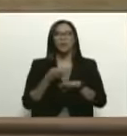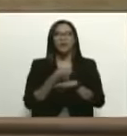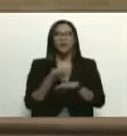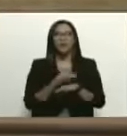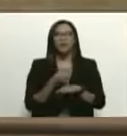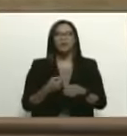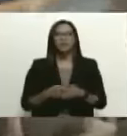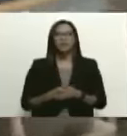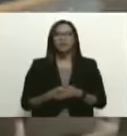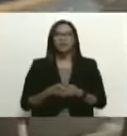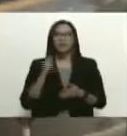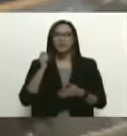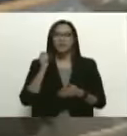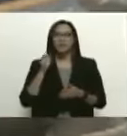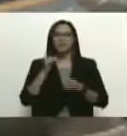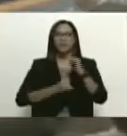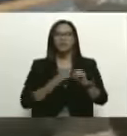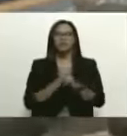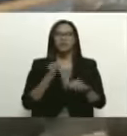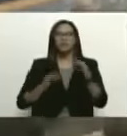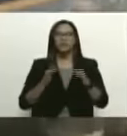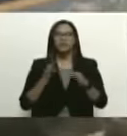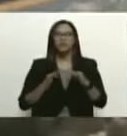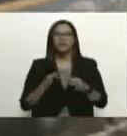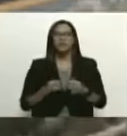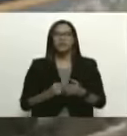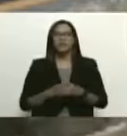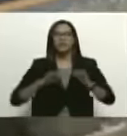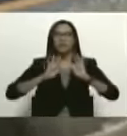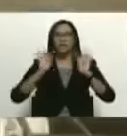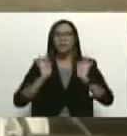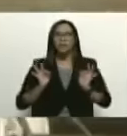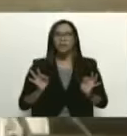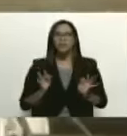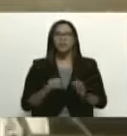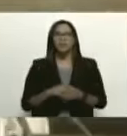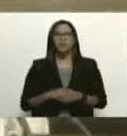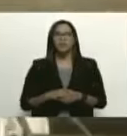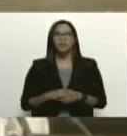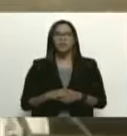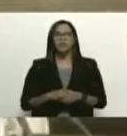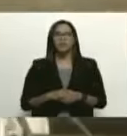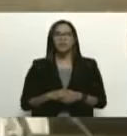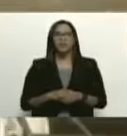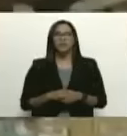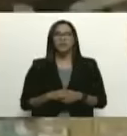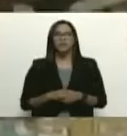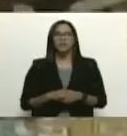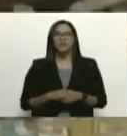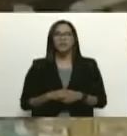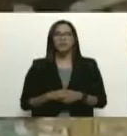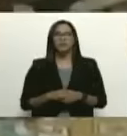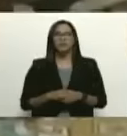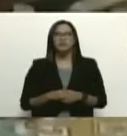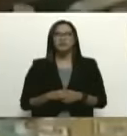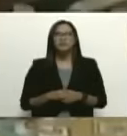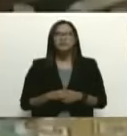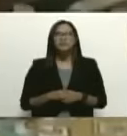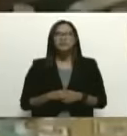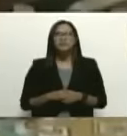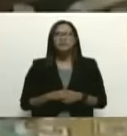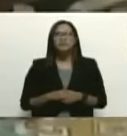ante la Corte Internacional de Justicia, que es mi papel hoy acá. ¿No? O sea, mi papel no es como embajador, sino como agente del Estado en el caso.